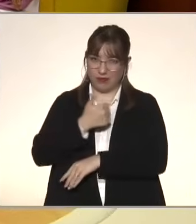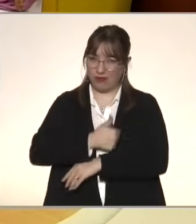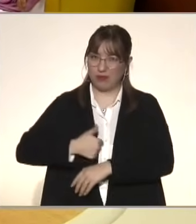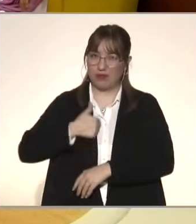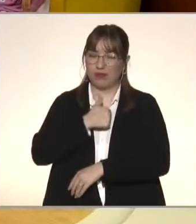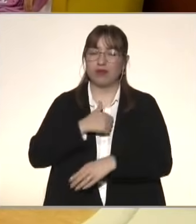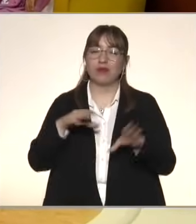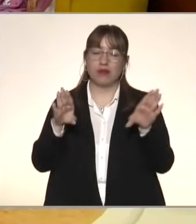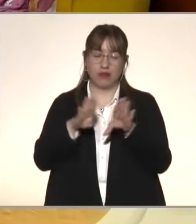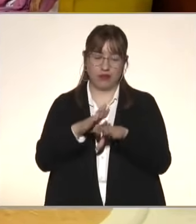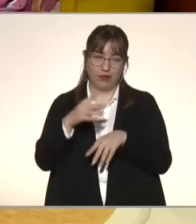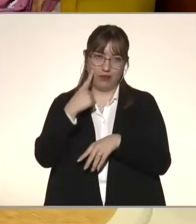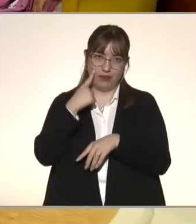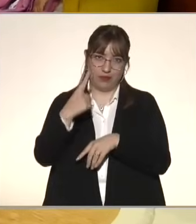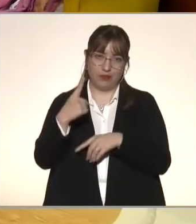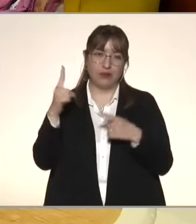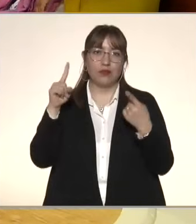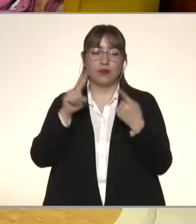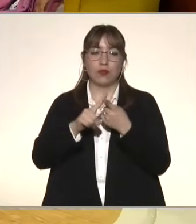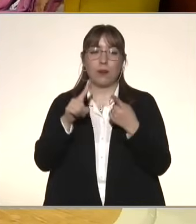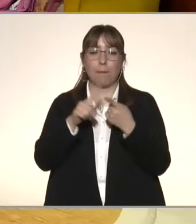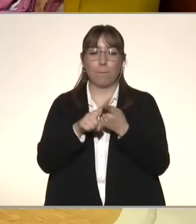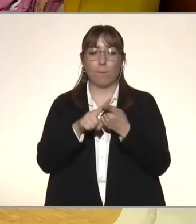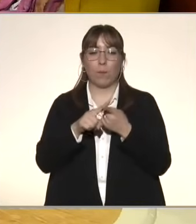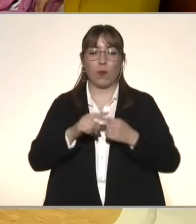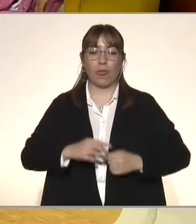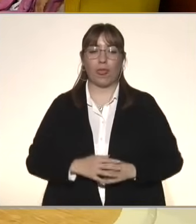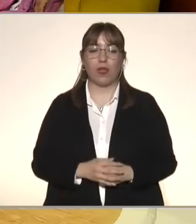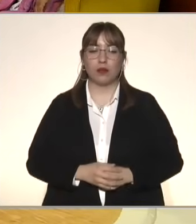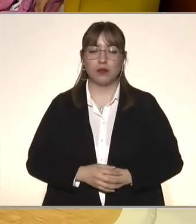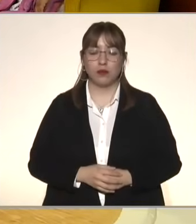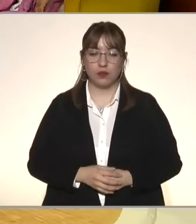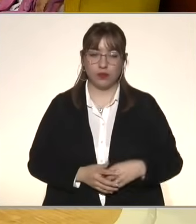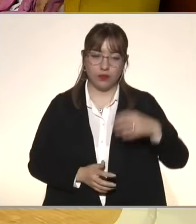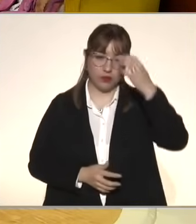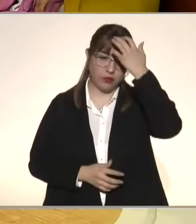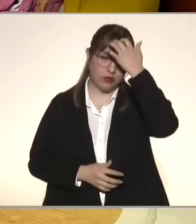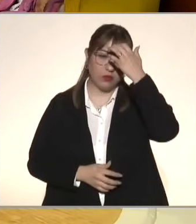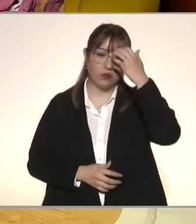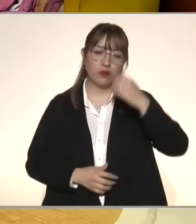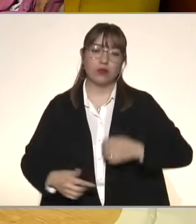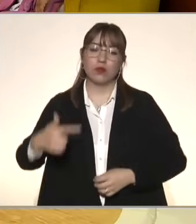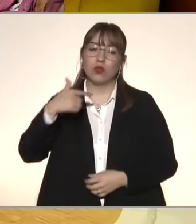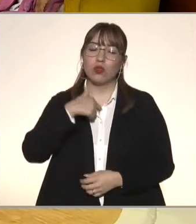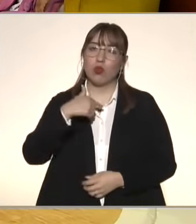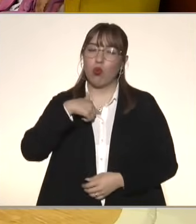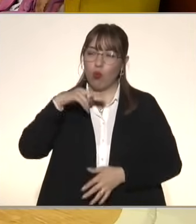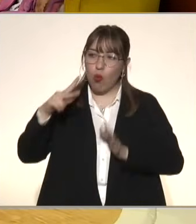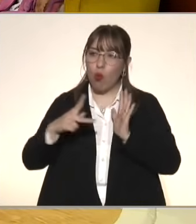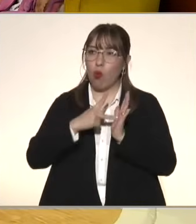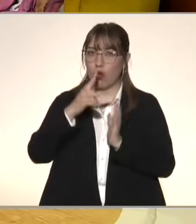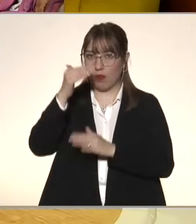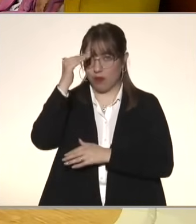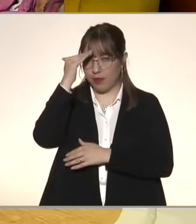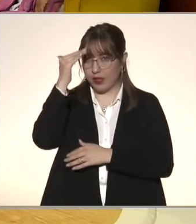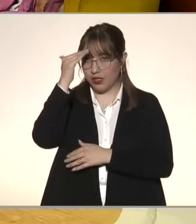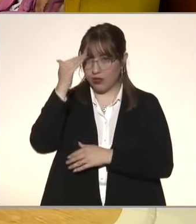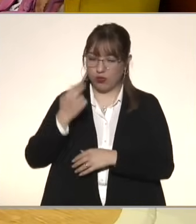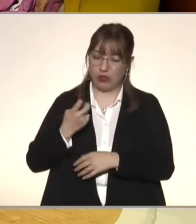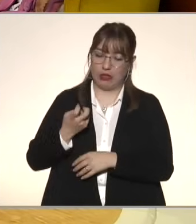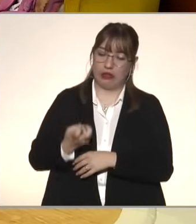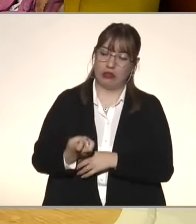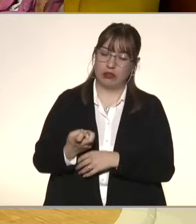perspectivas, a ver qué opinan. O sea, una es, sí, yo replantearme, ¿no?, lo que estoy pensando, la forma como quiero celebrar